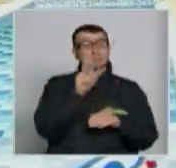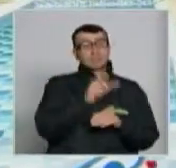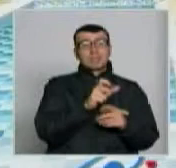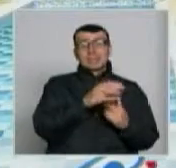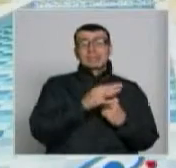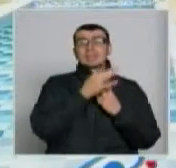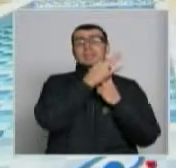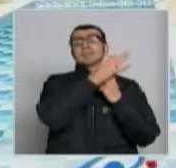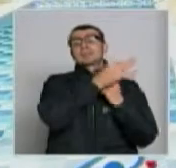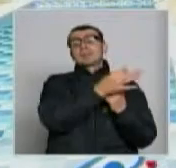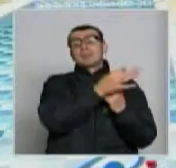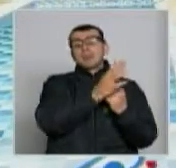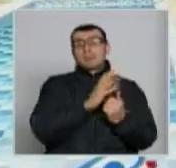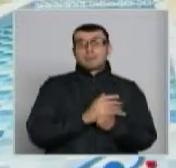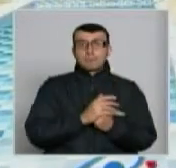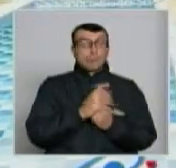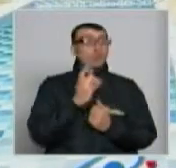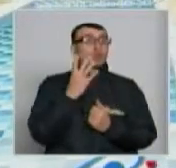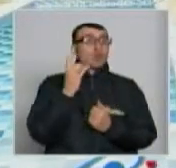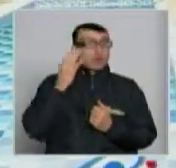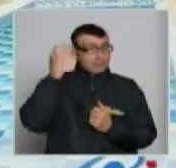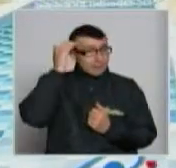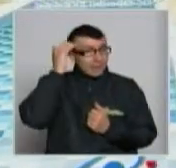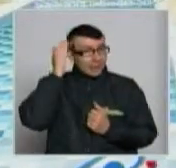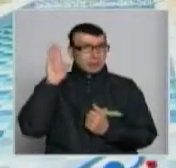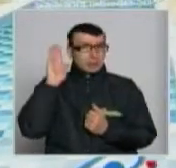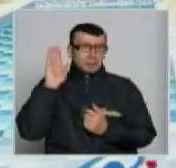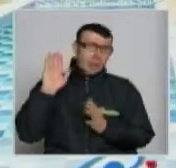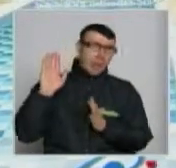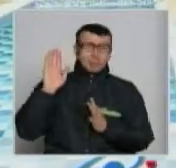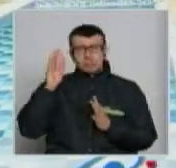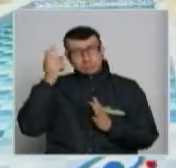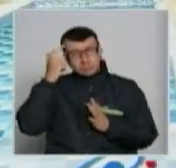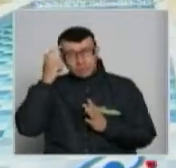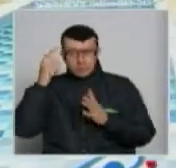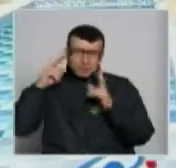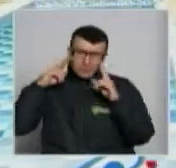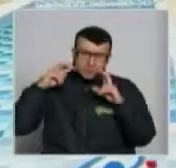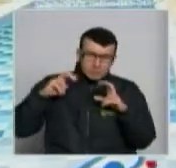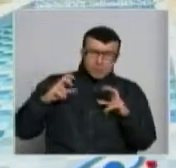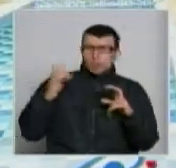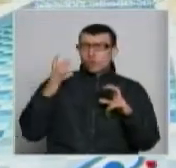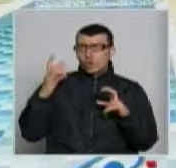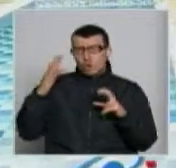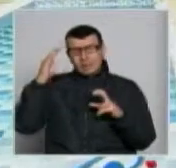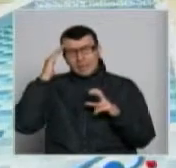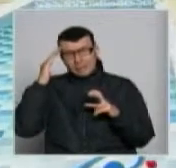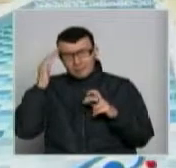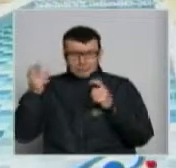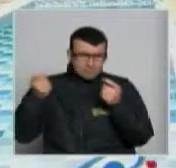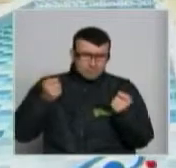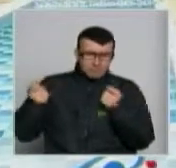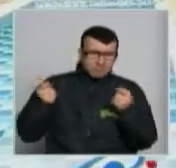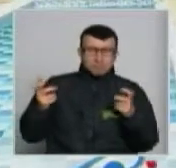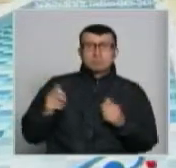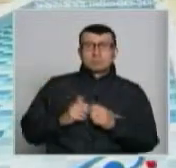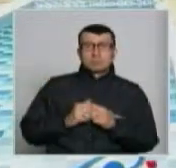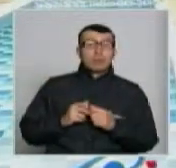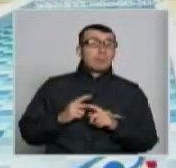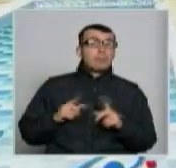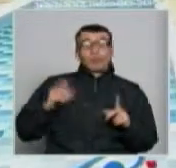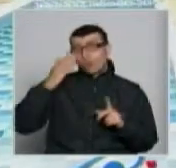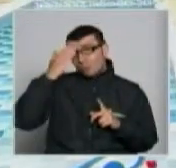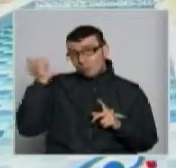especializan en dolores de cabeza, neurología, y tratan el dolor de cabeza, pero se les olvida que es que